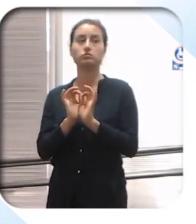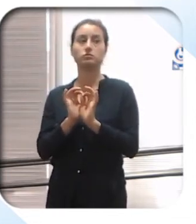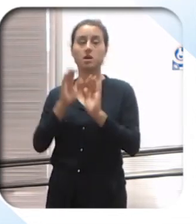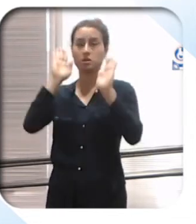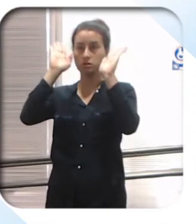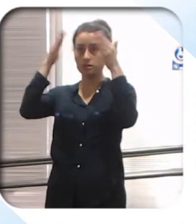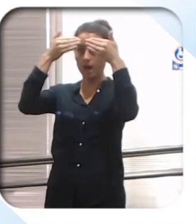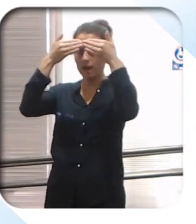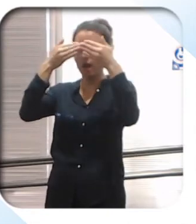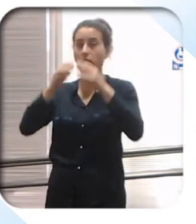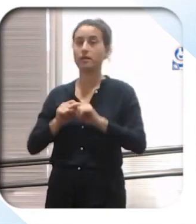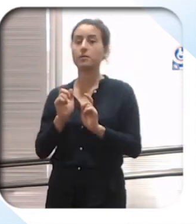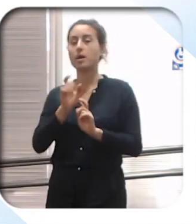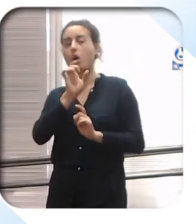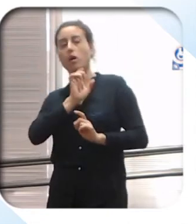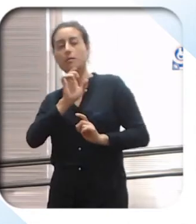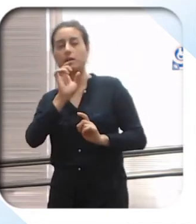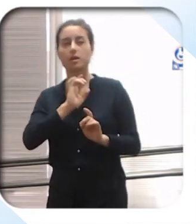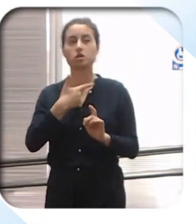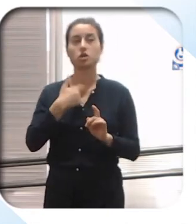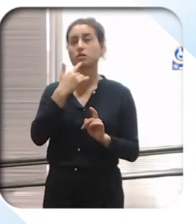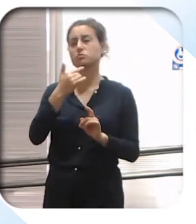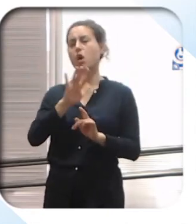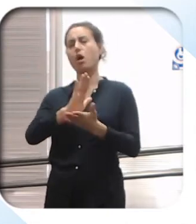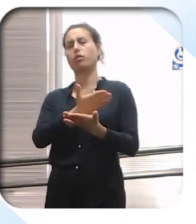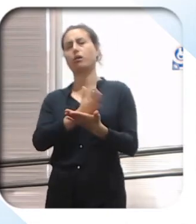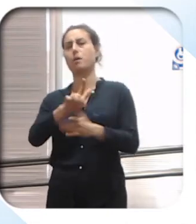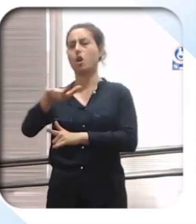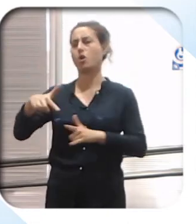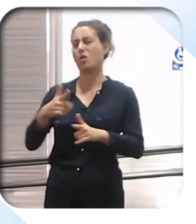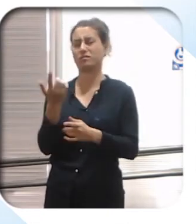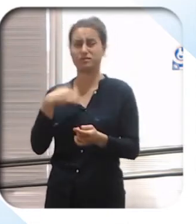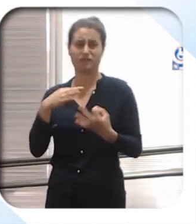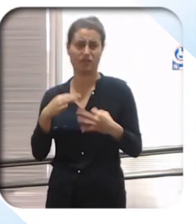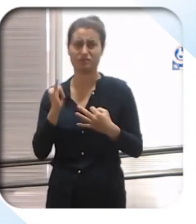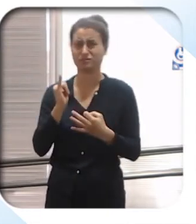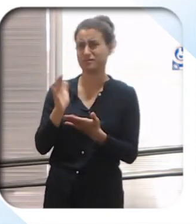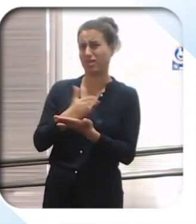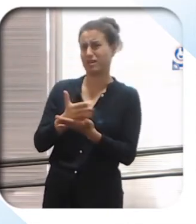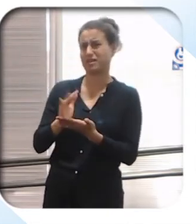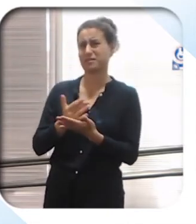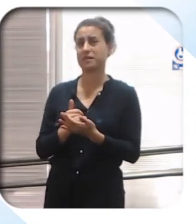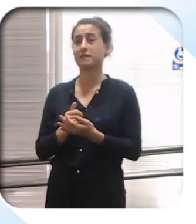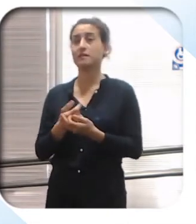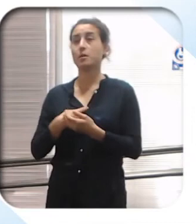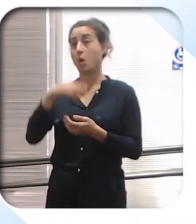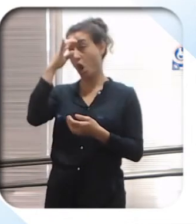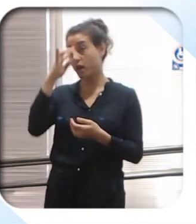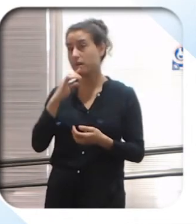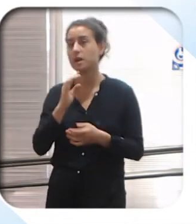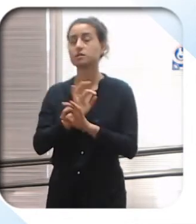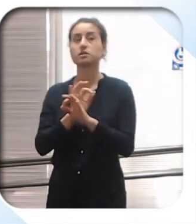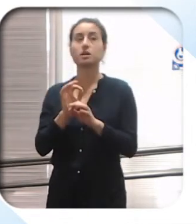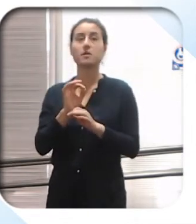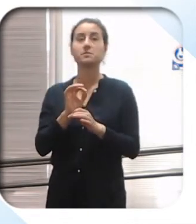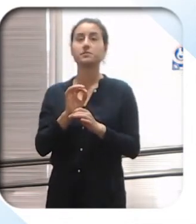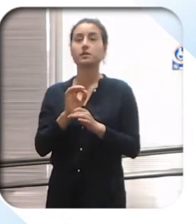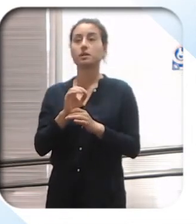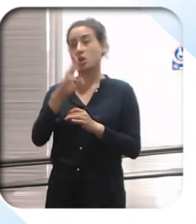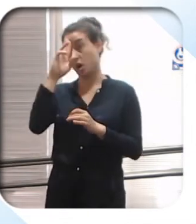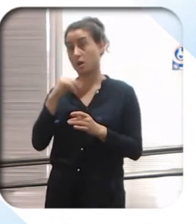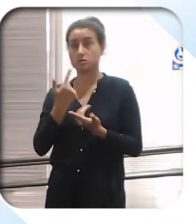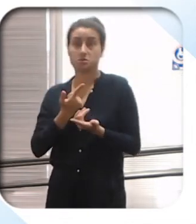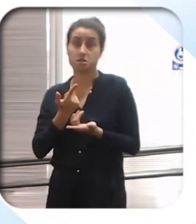que somos muy hipócritas, porque decimos que no discriminamos cuando rediscriminamos, discriminamos por etnia, discriminamos por